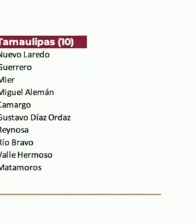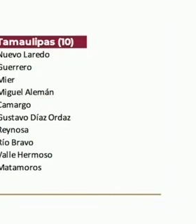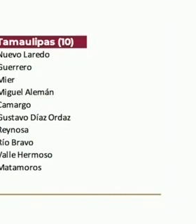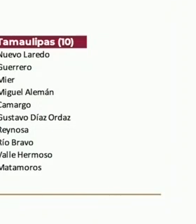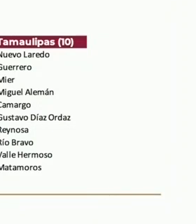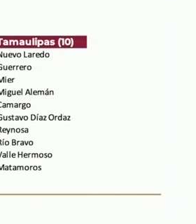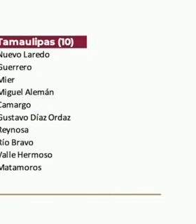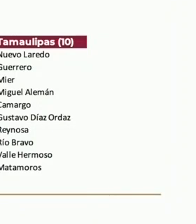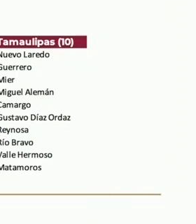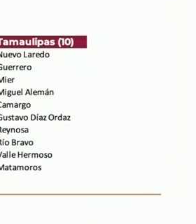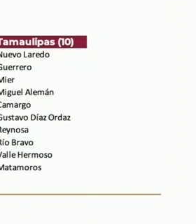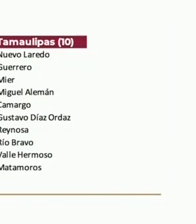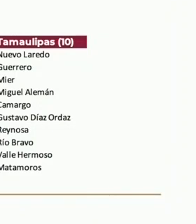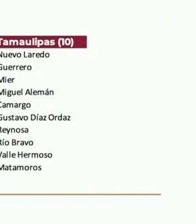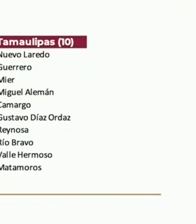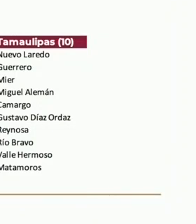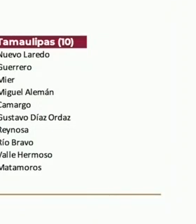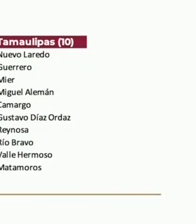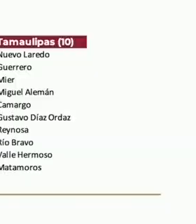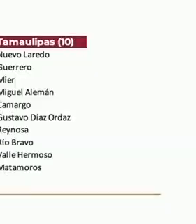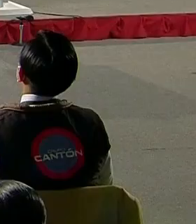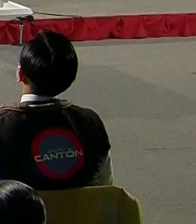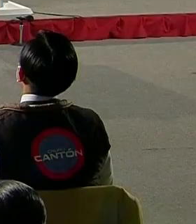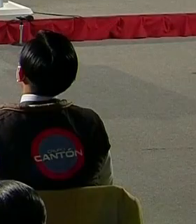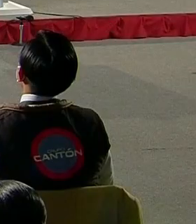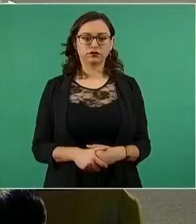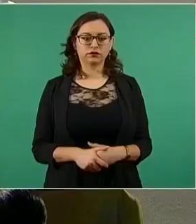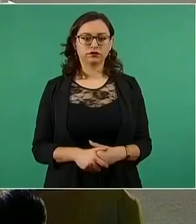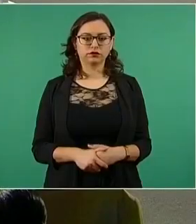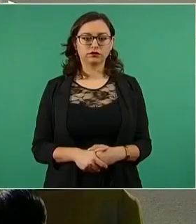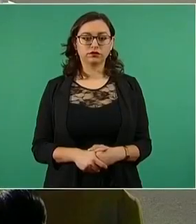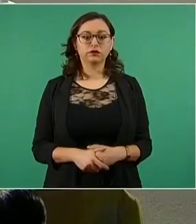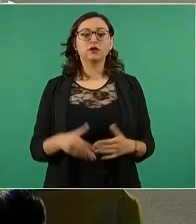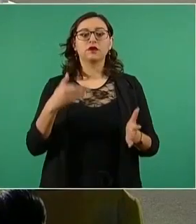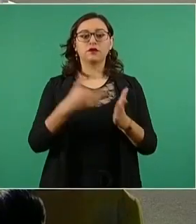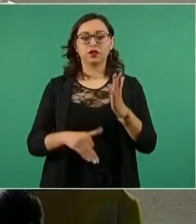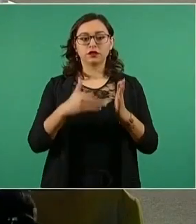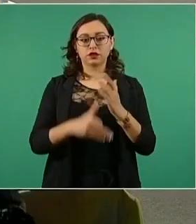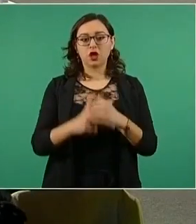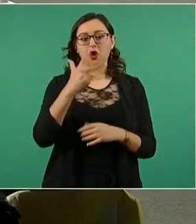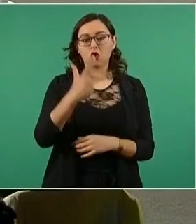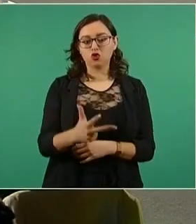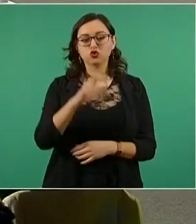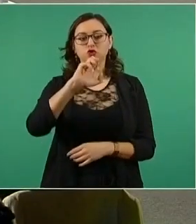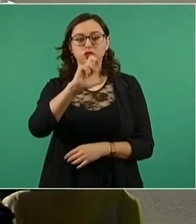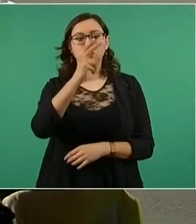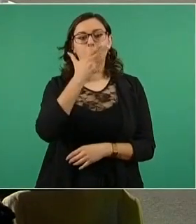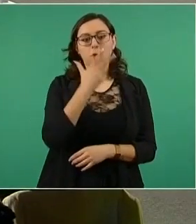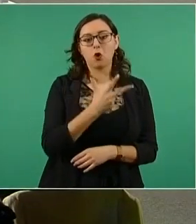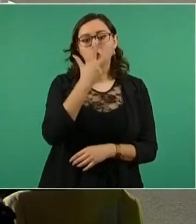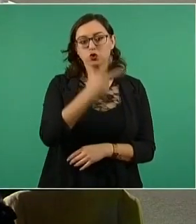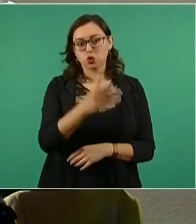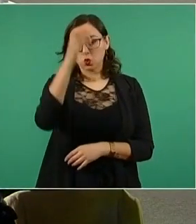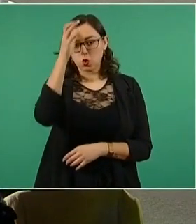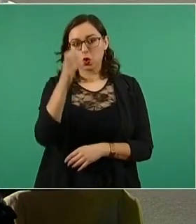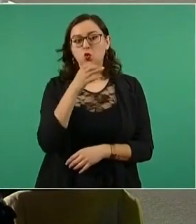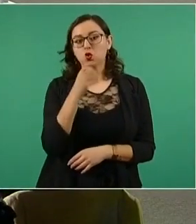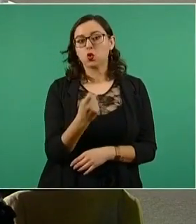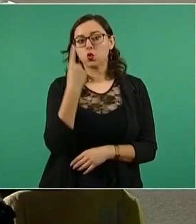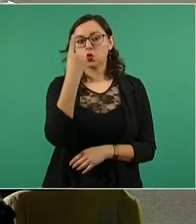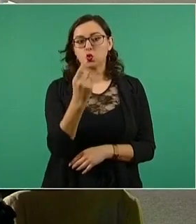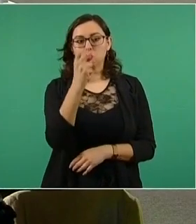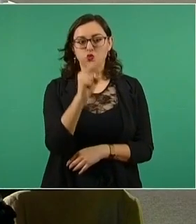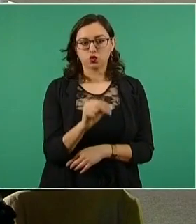repasar entonces nos faltan 8 de chihuahua 8 de coahuila 1 de nuevo léon y 10